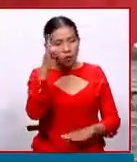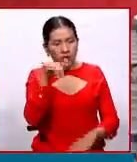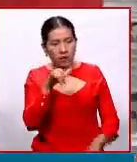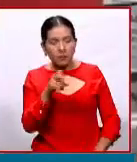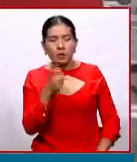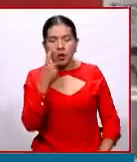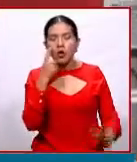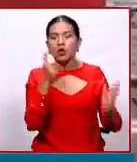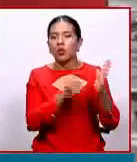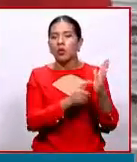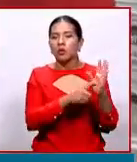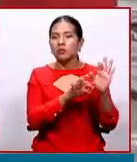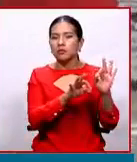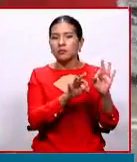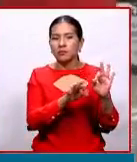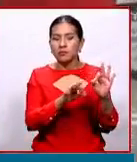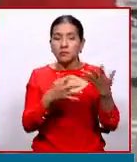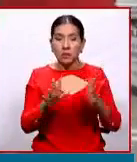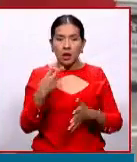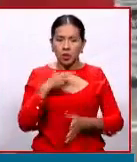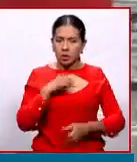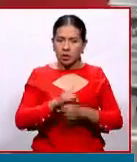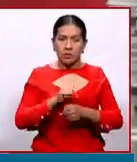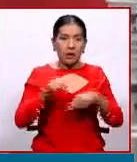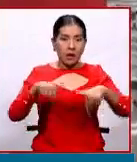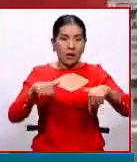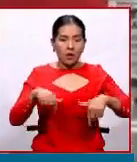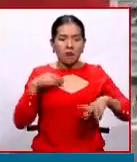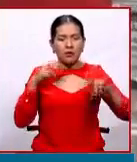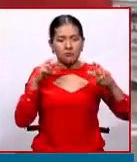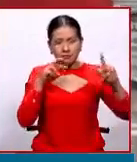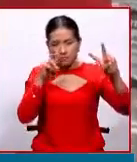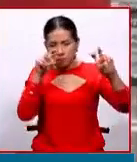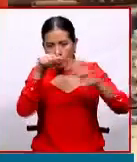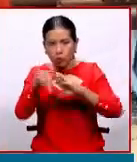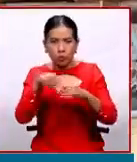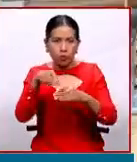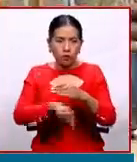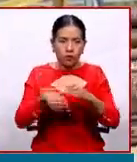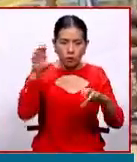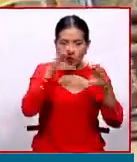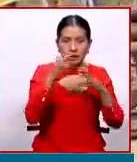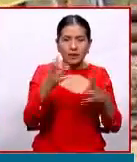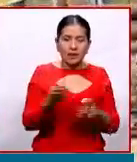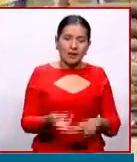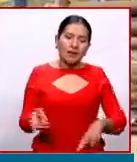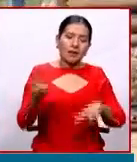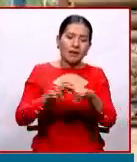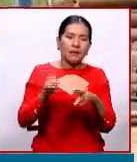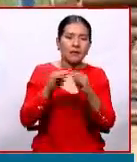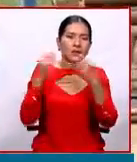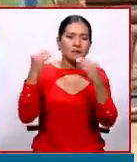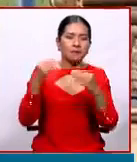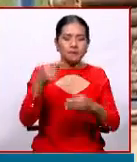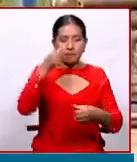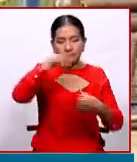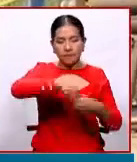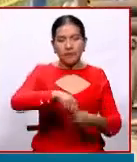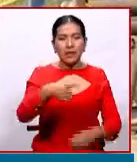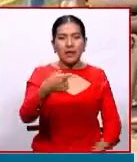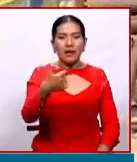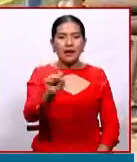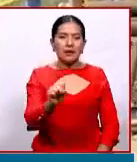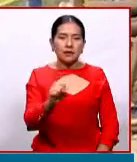nosotros estamos haciendo gran actividad exploratoria hoy para poder incrementar la producción de gas, dado que tenemos